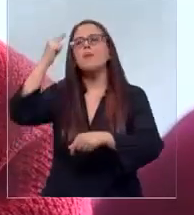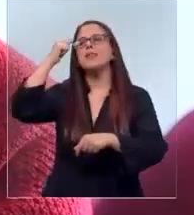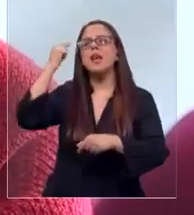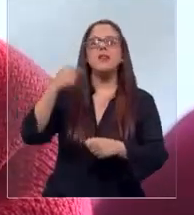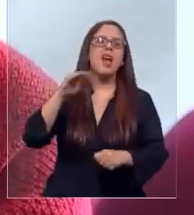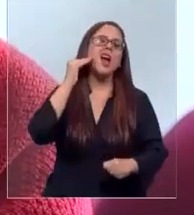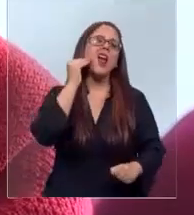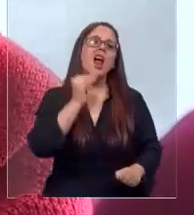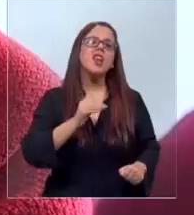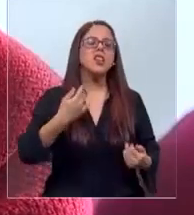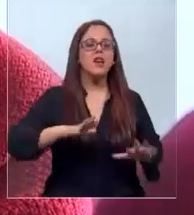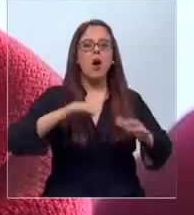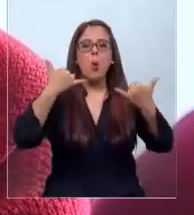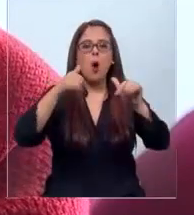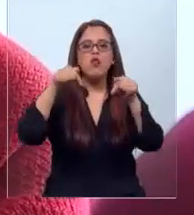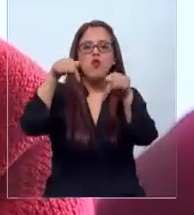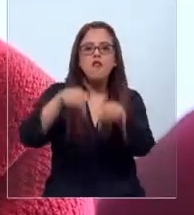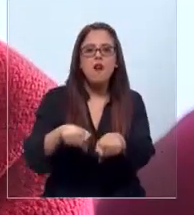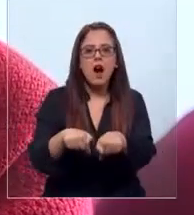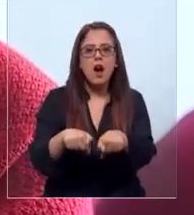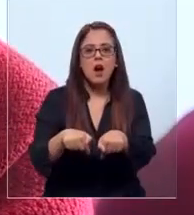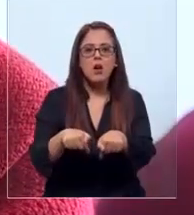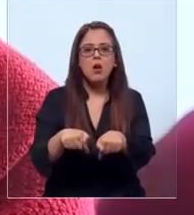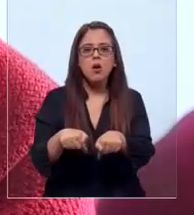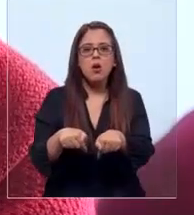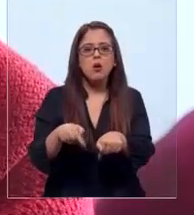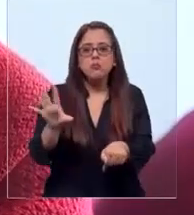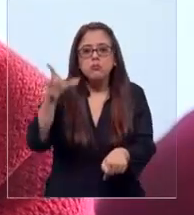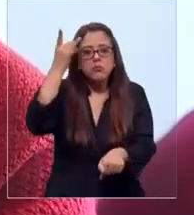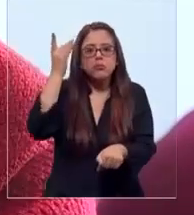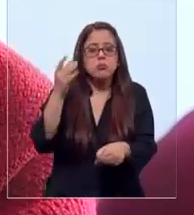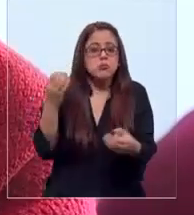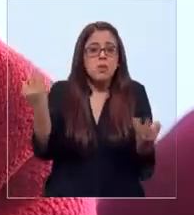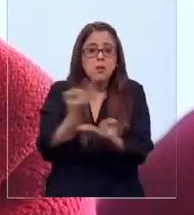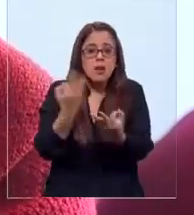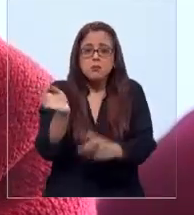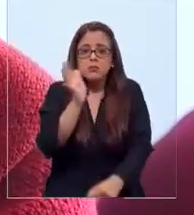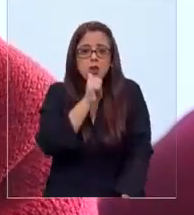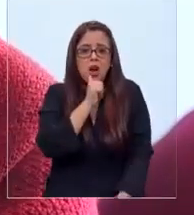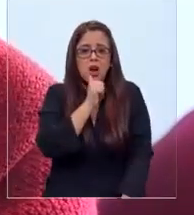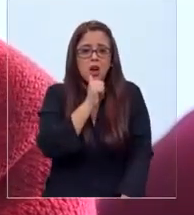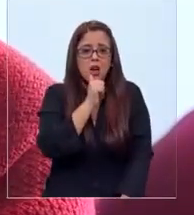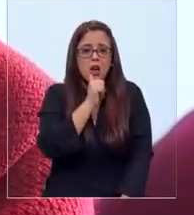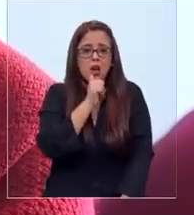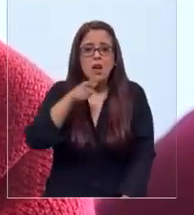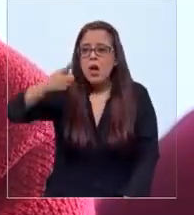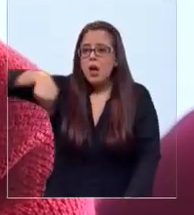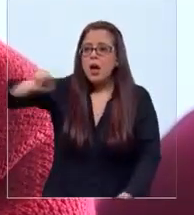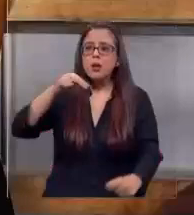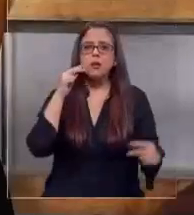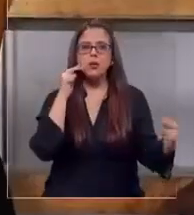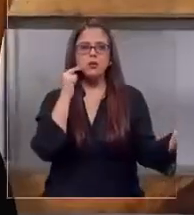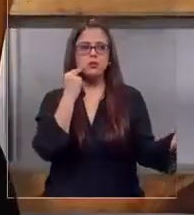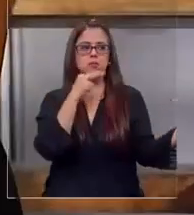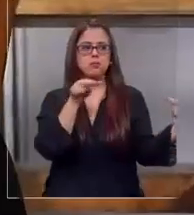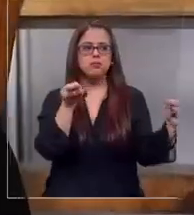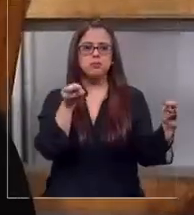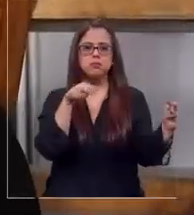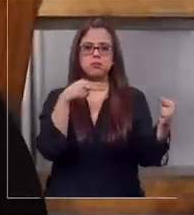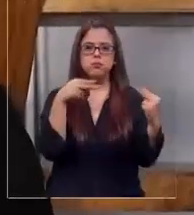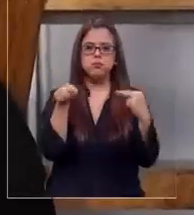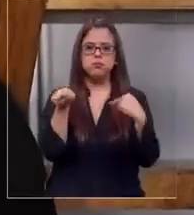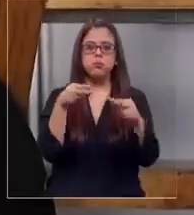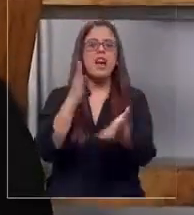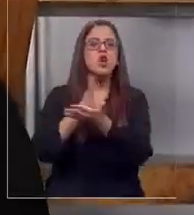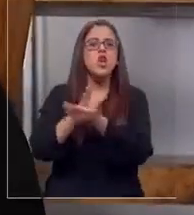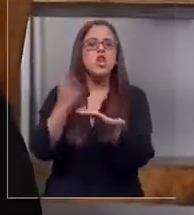abajo, que no se dieron cuenta, no daban ninguna explicación, señorita, no daban nada. Ellos se miraban uno a otro. Que el colegio está tapando algo